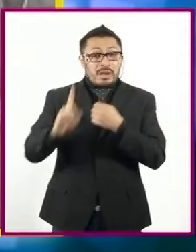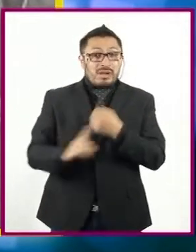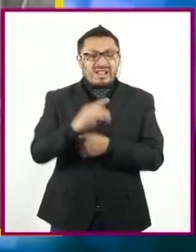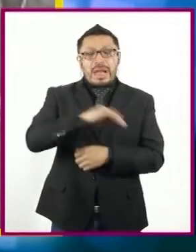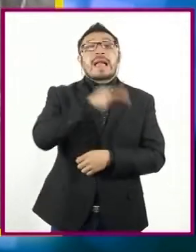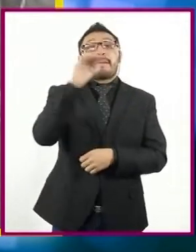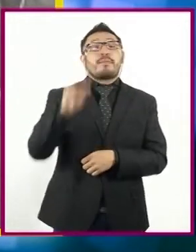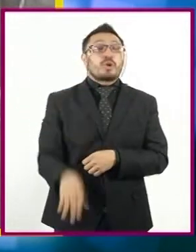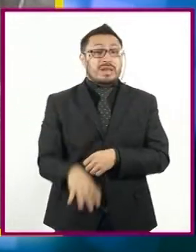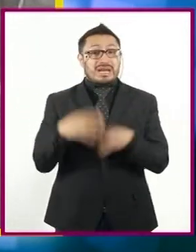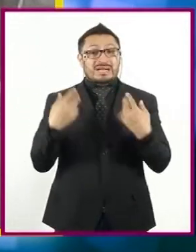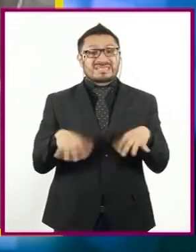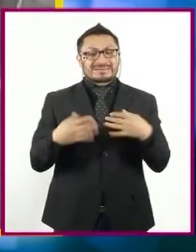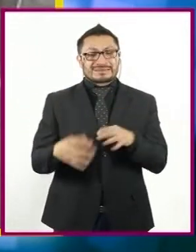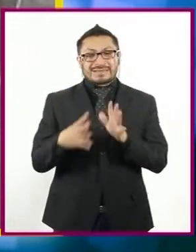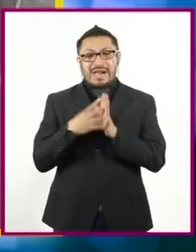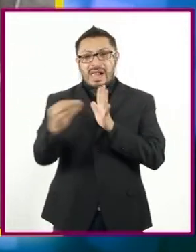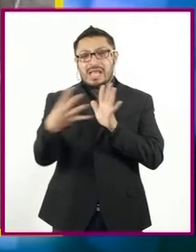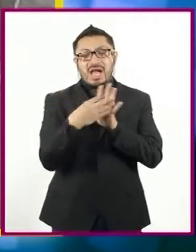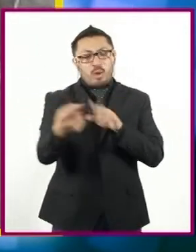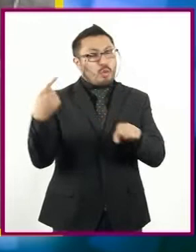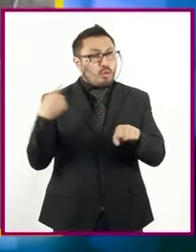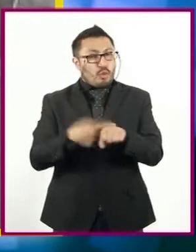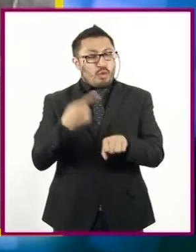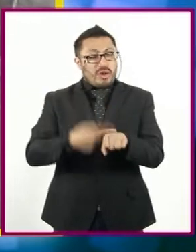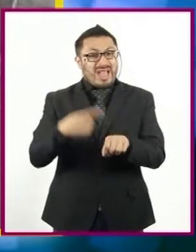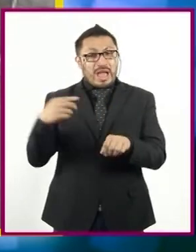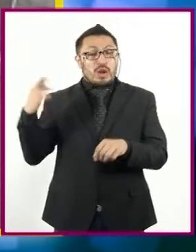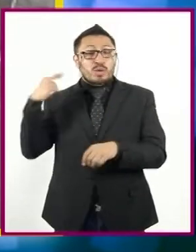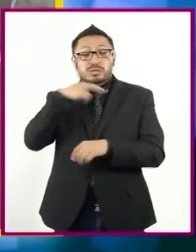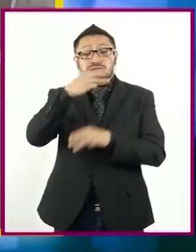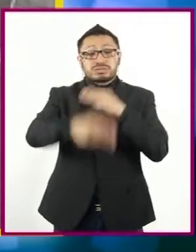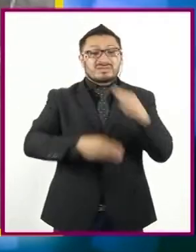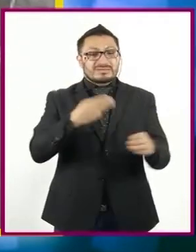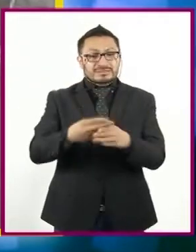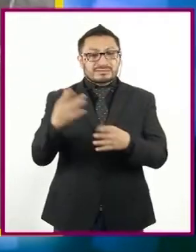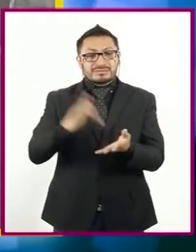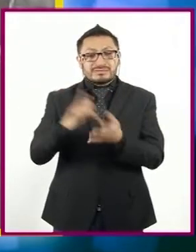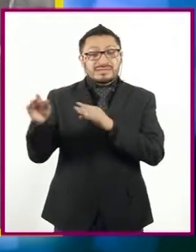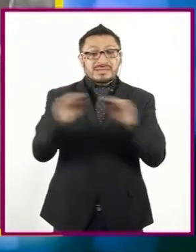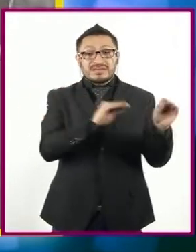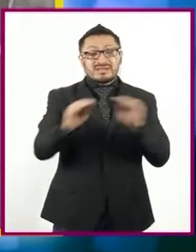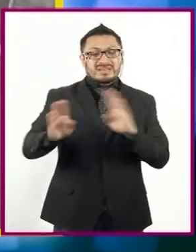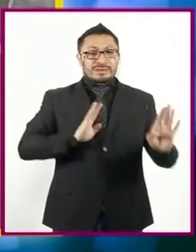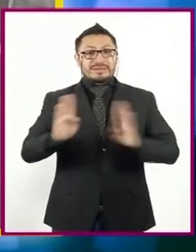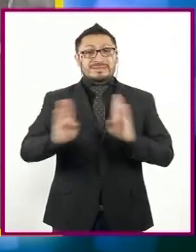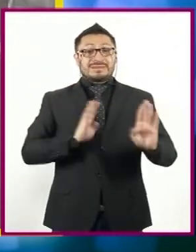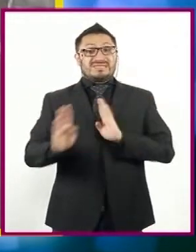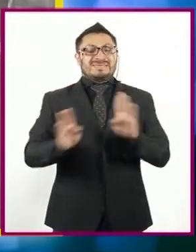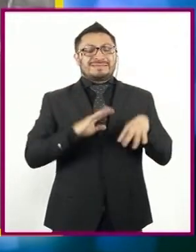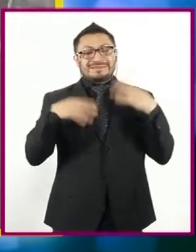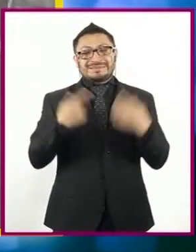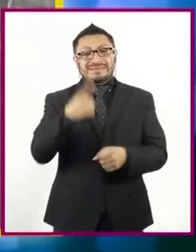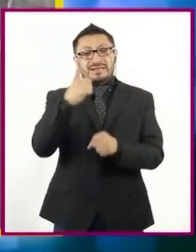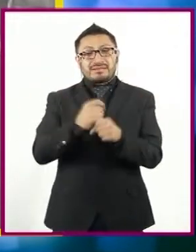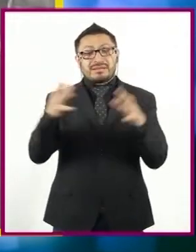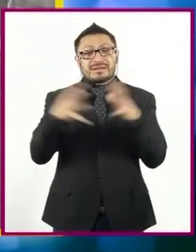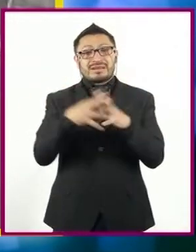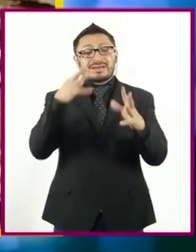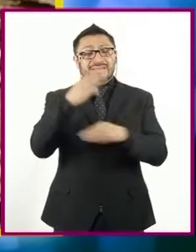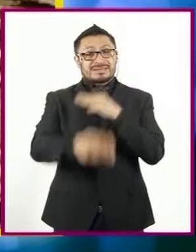La enfermedad se propagó rápidamente por todo el mundo gracias a las movilizaciones militares de la Primera Guerra